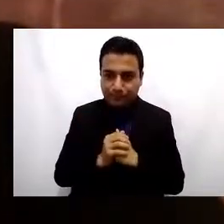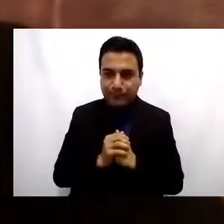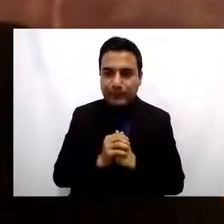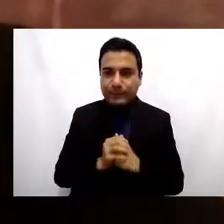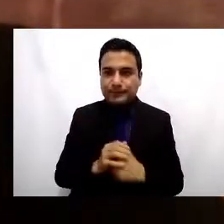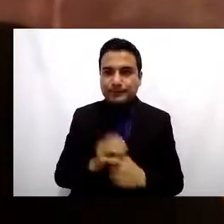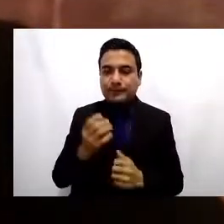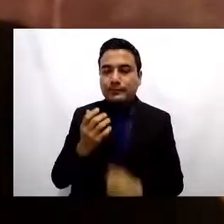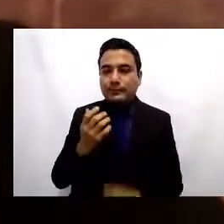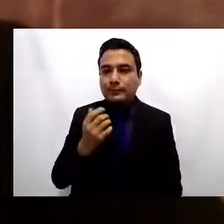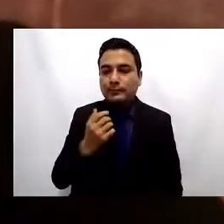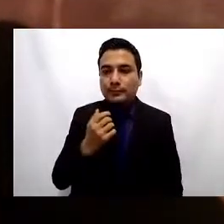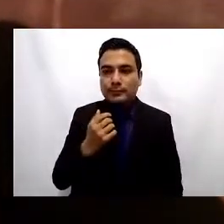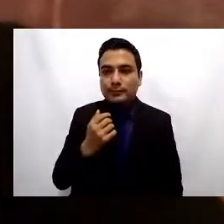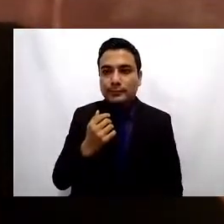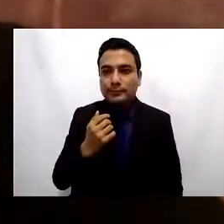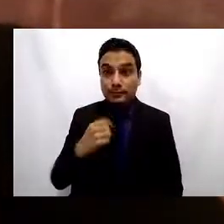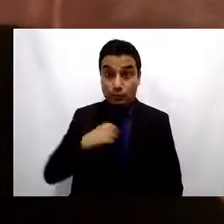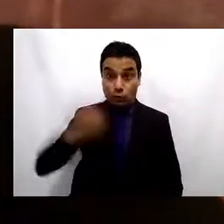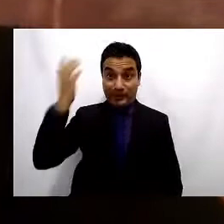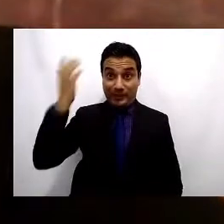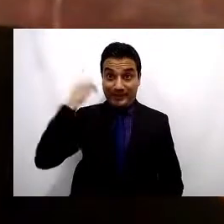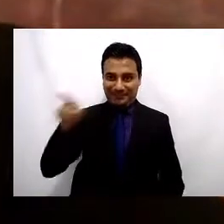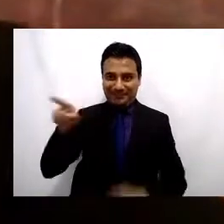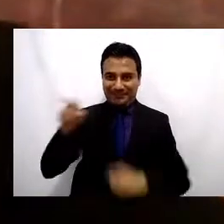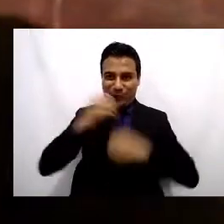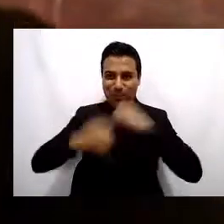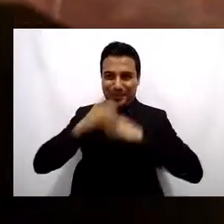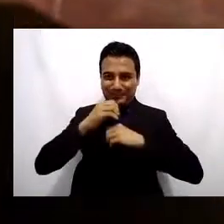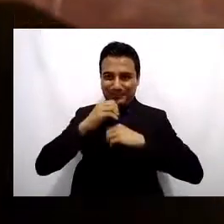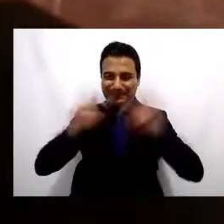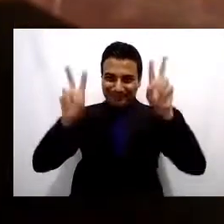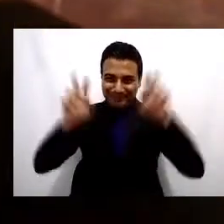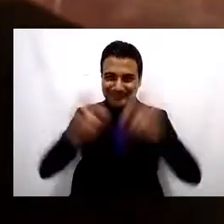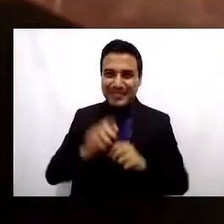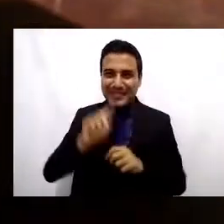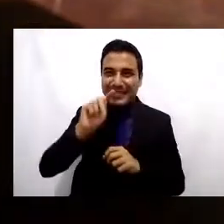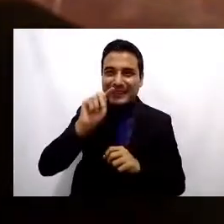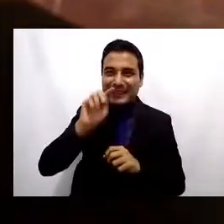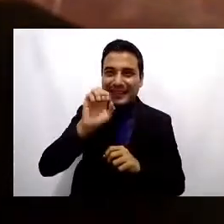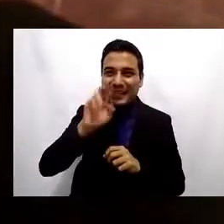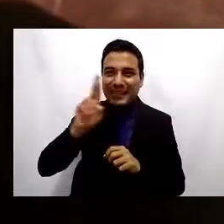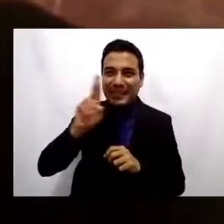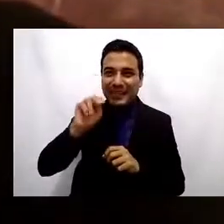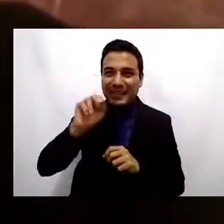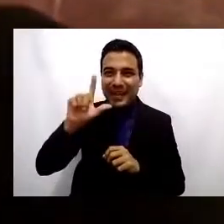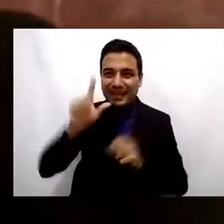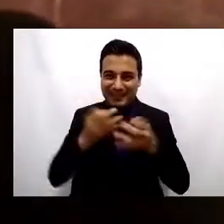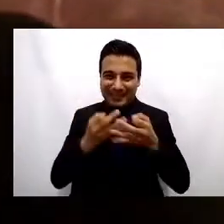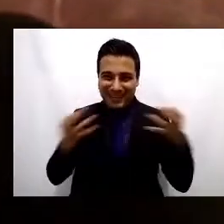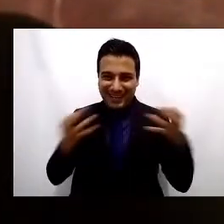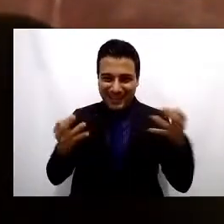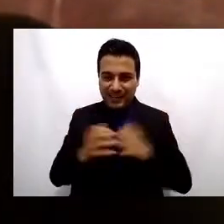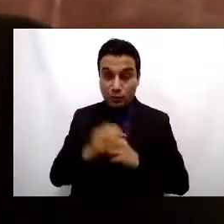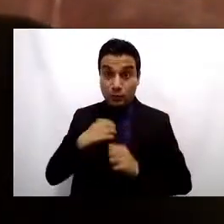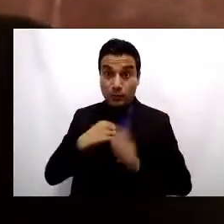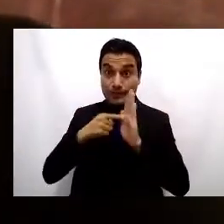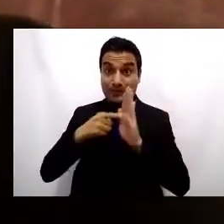yo estrené Terrenal terminó siendo una especie de